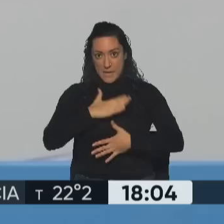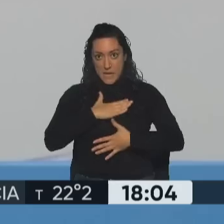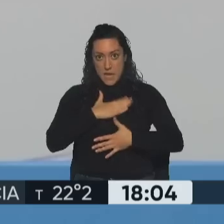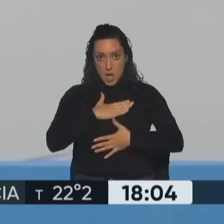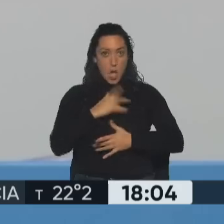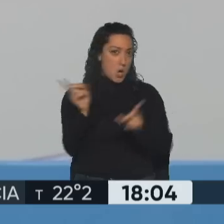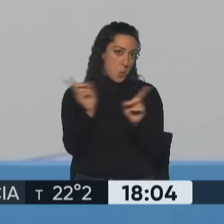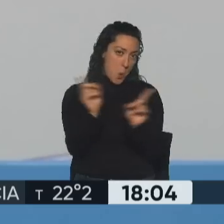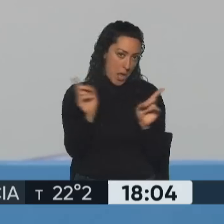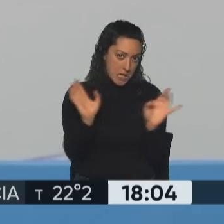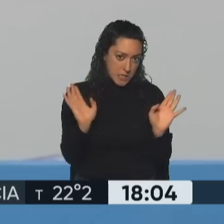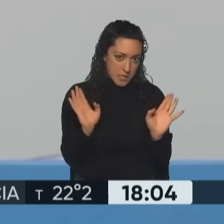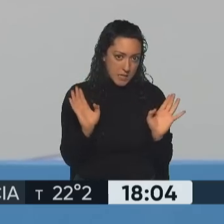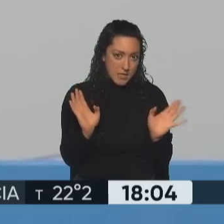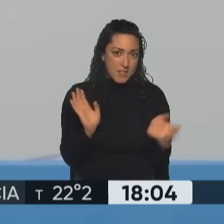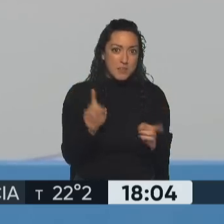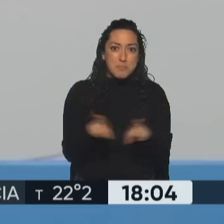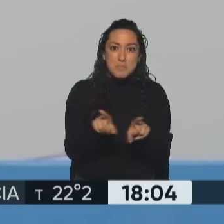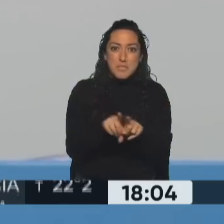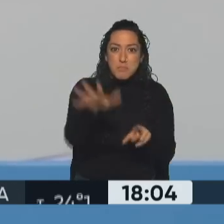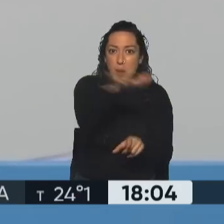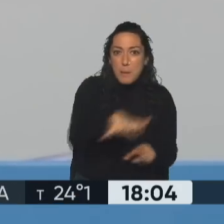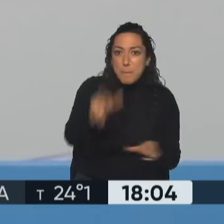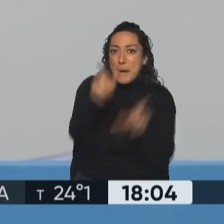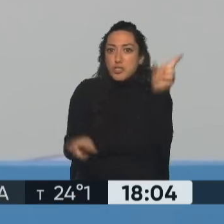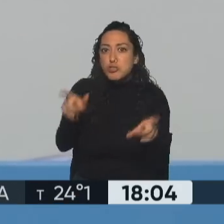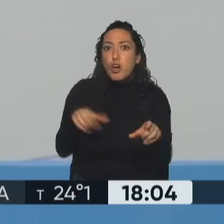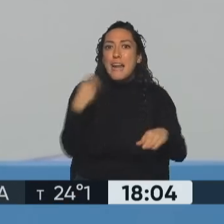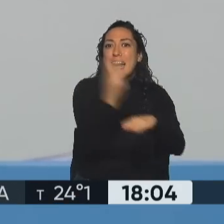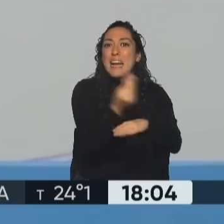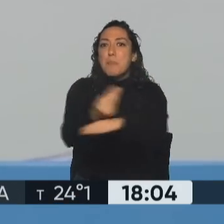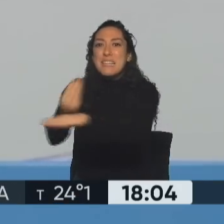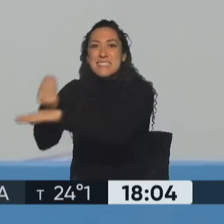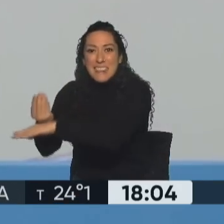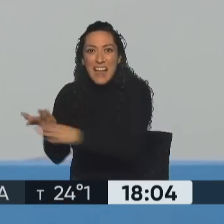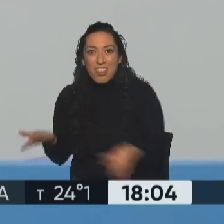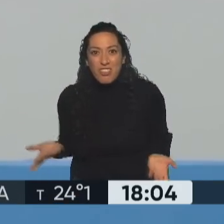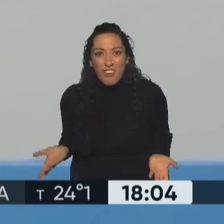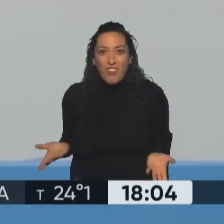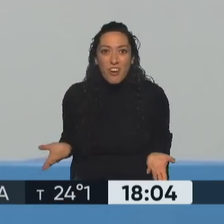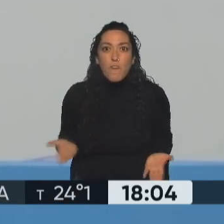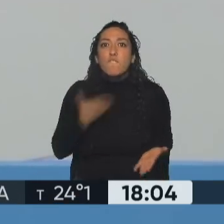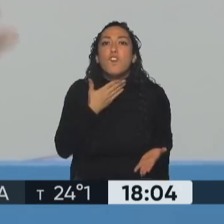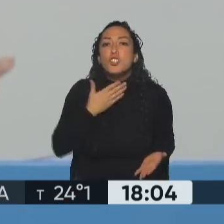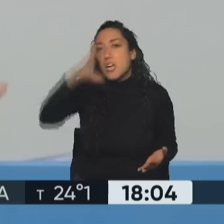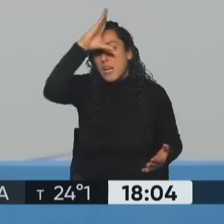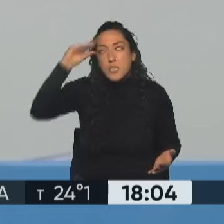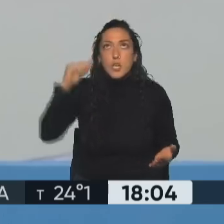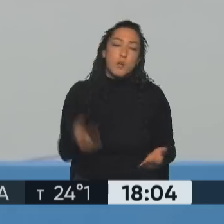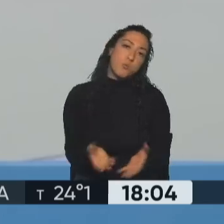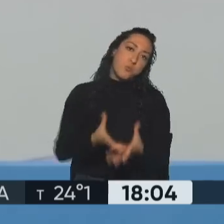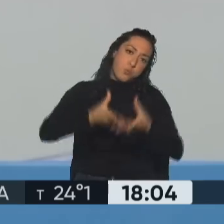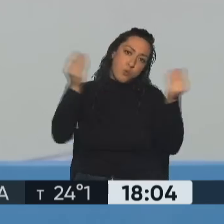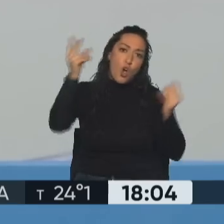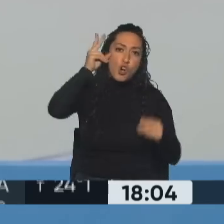voz de los que queremos representar de lo que le pasa a la gente, no es mi voz. Mi voz la escucharon ya mucho